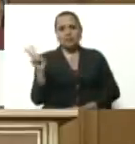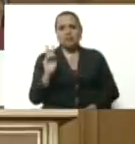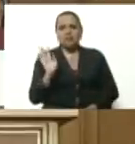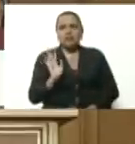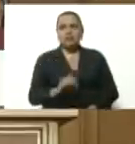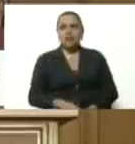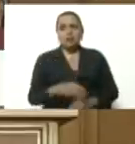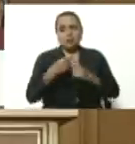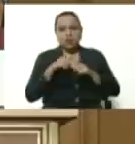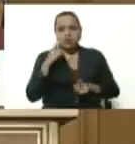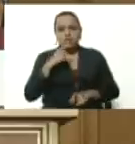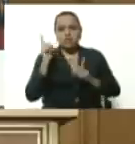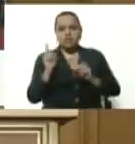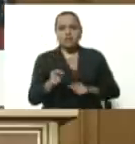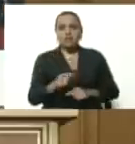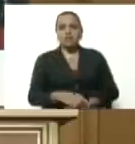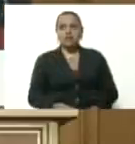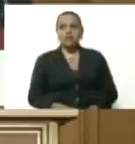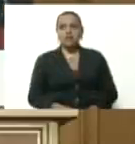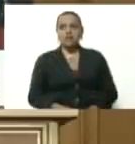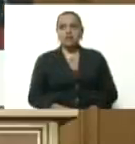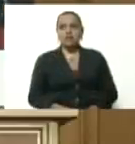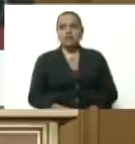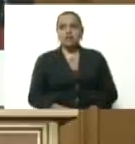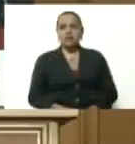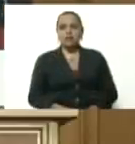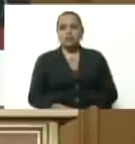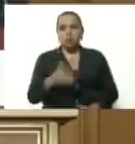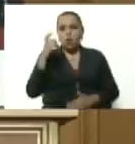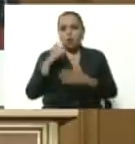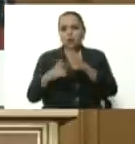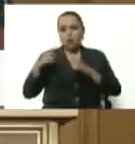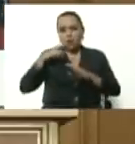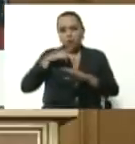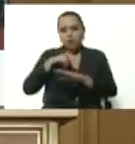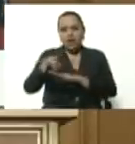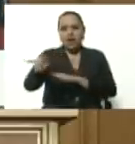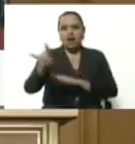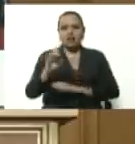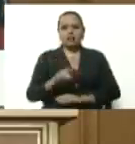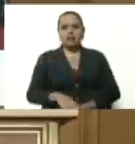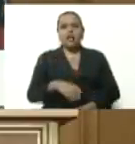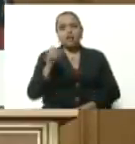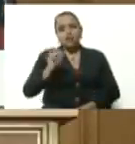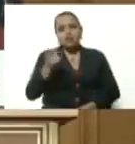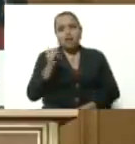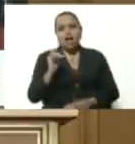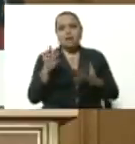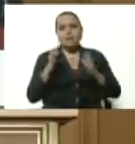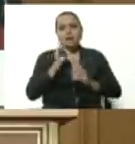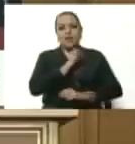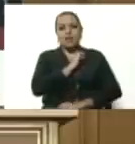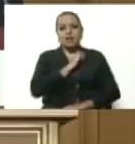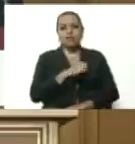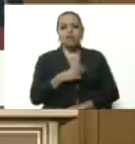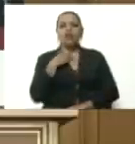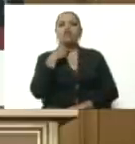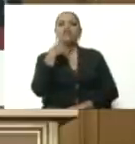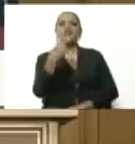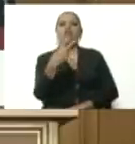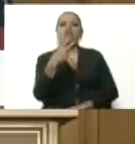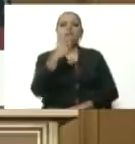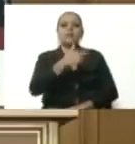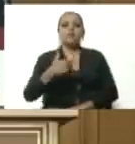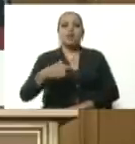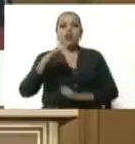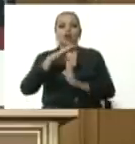Pero dice prohibición de viajar. Yo creo que eso sí le tiene miedo. A que la voz de los constituyentes,